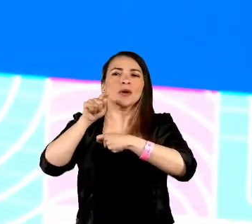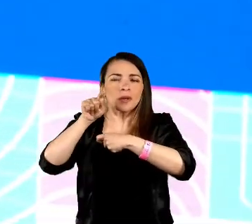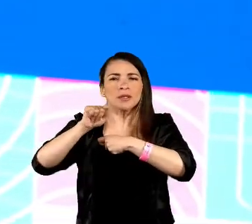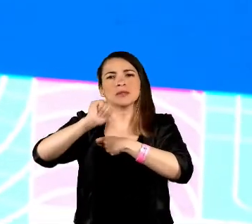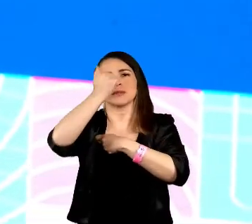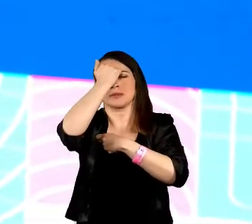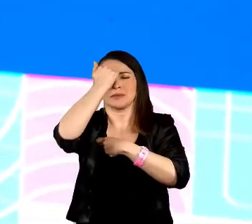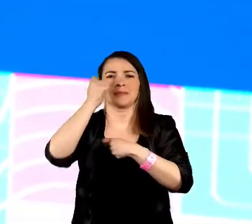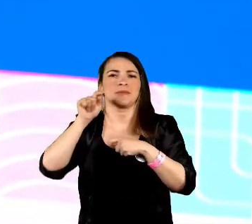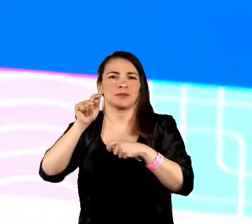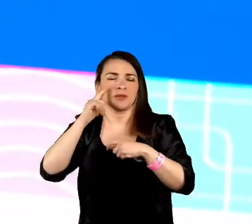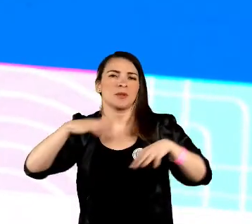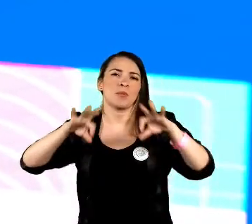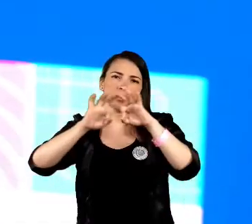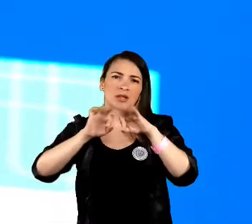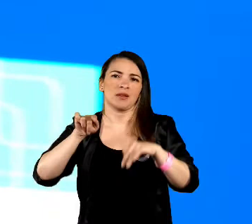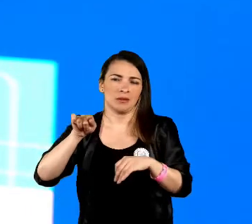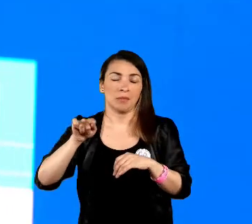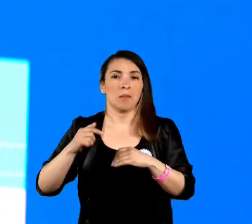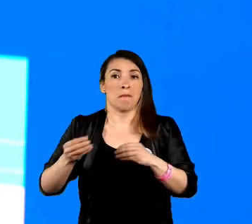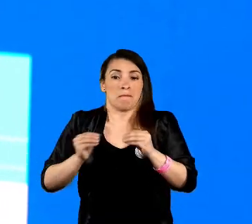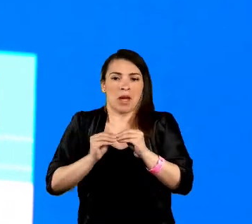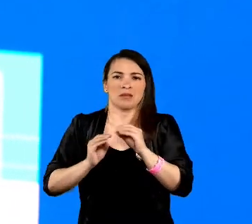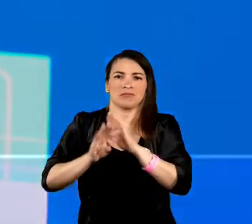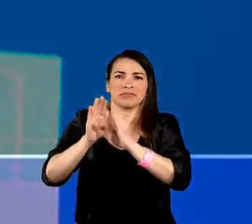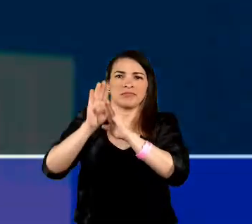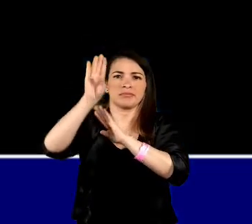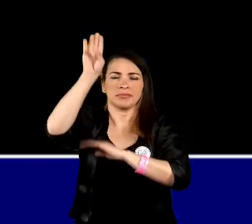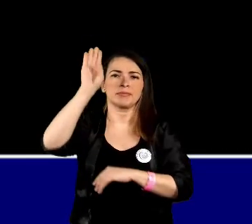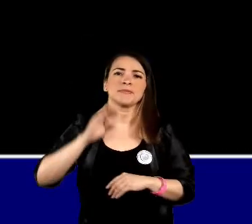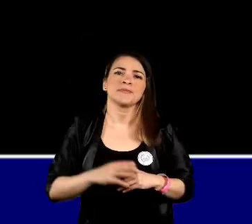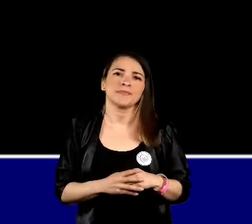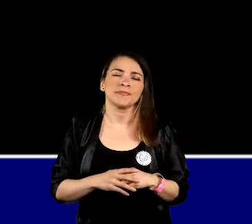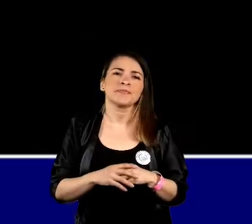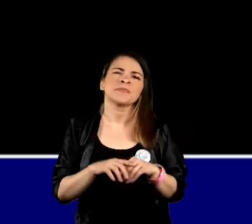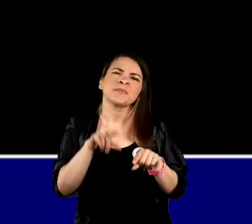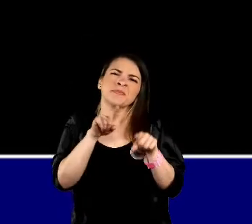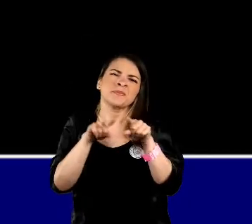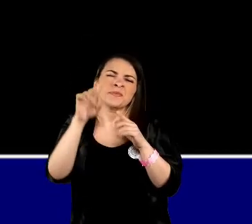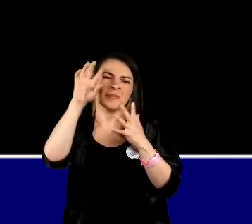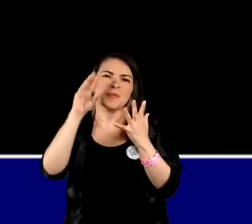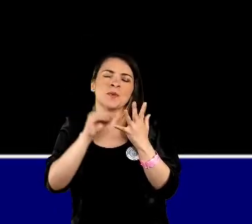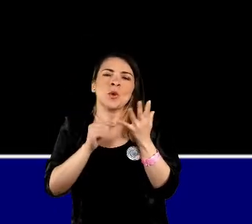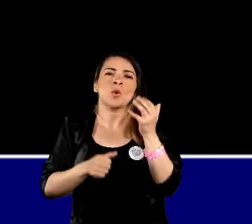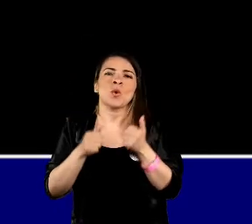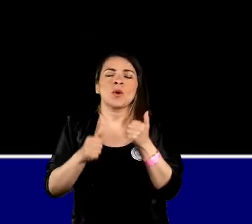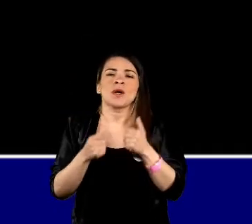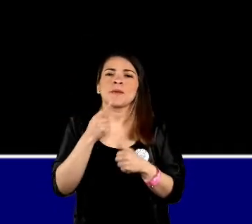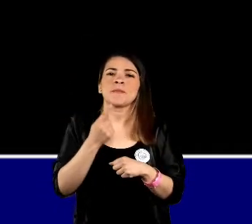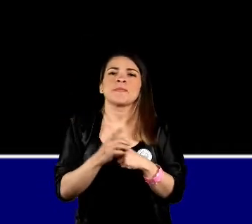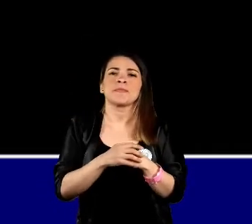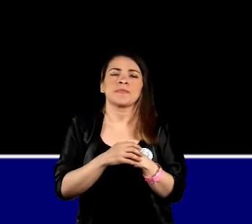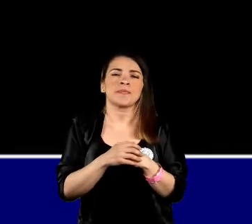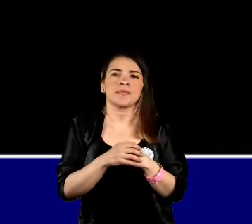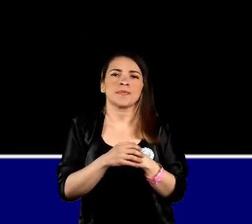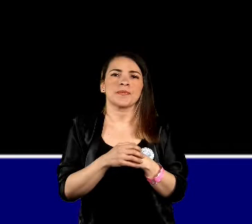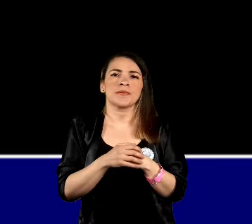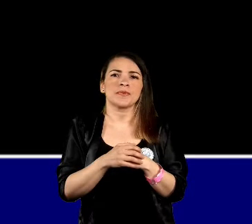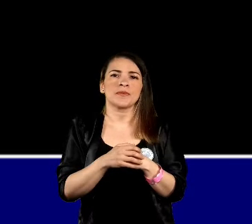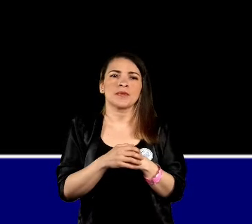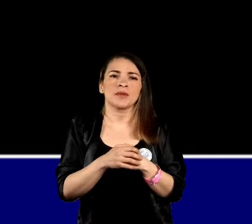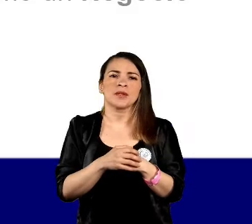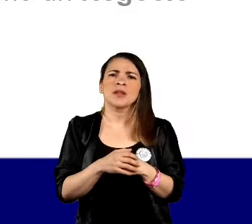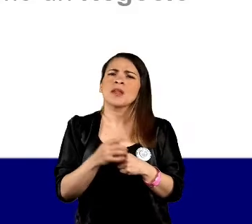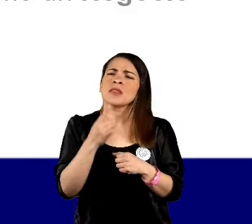para crecer en esto algunas conclusiones de lo que